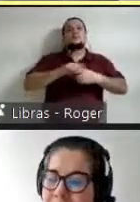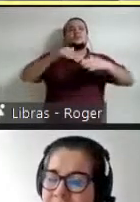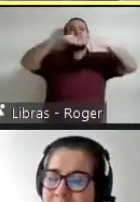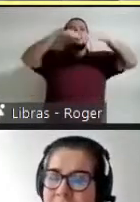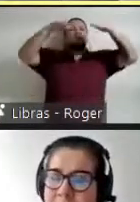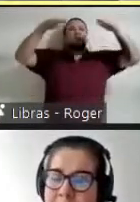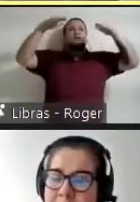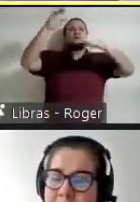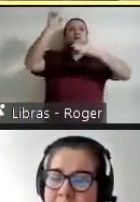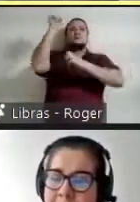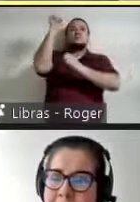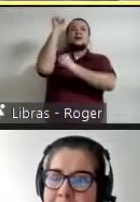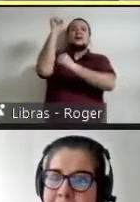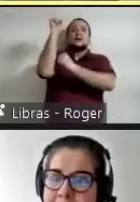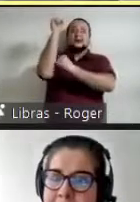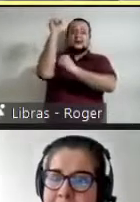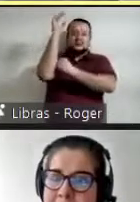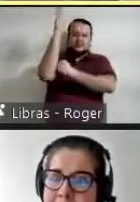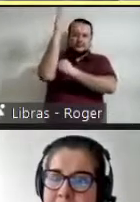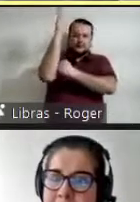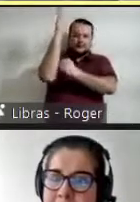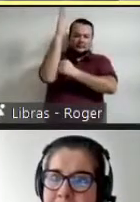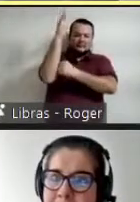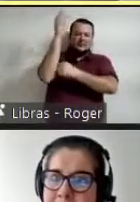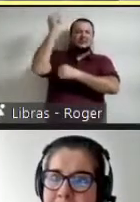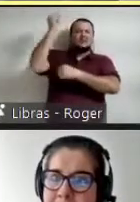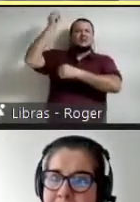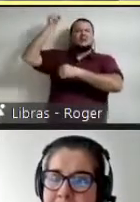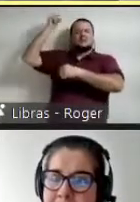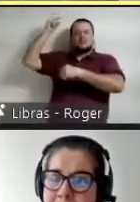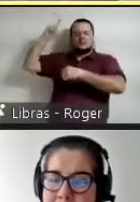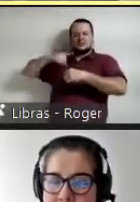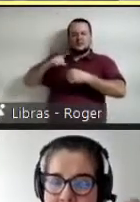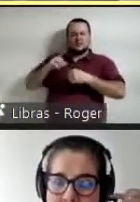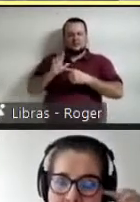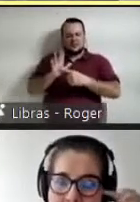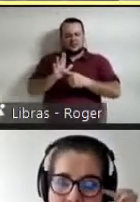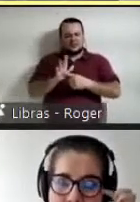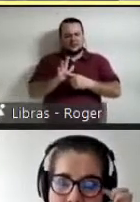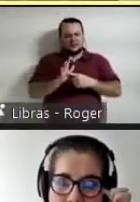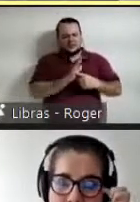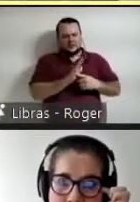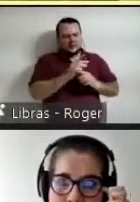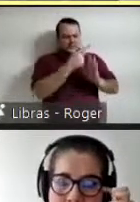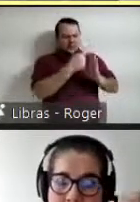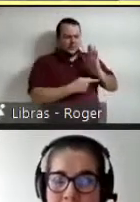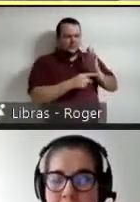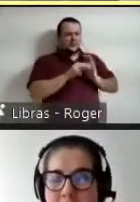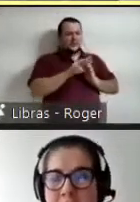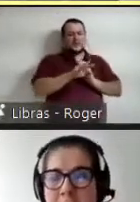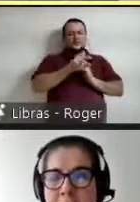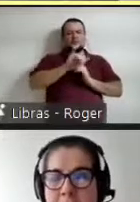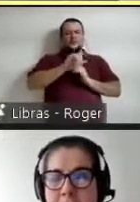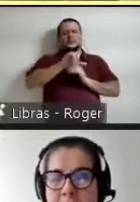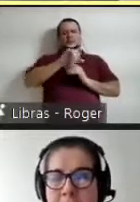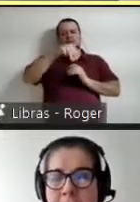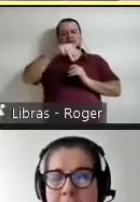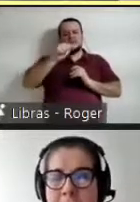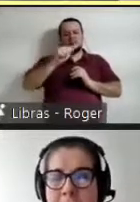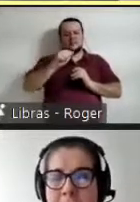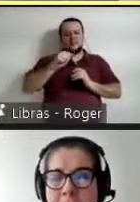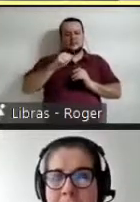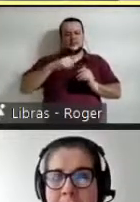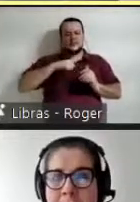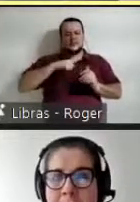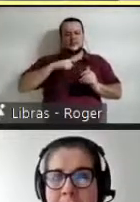es un diseño de William Morris transformado y y y modificado para para